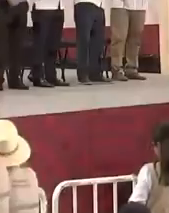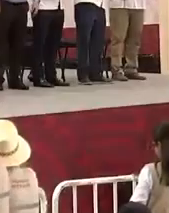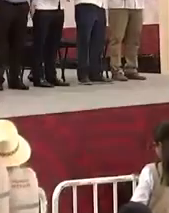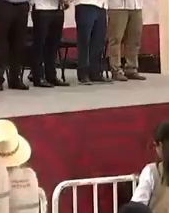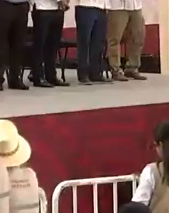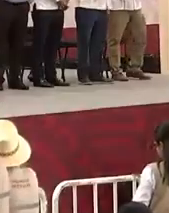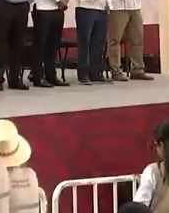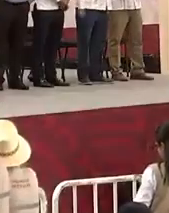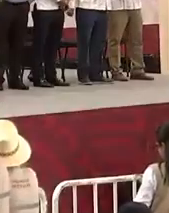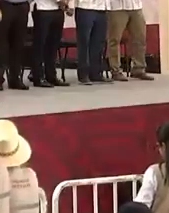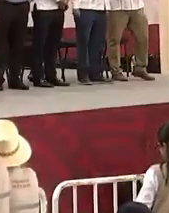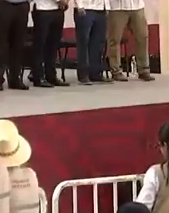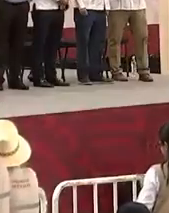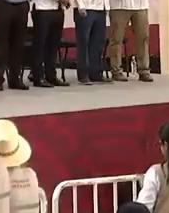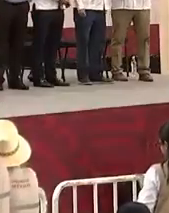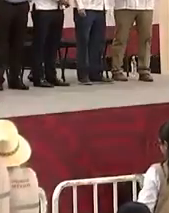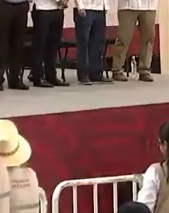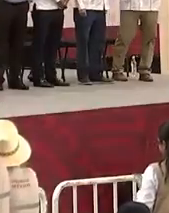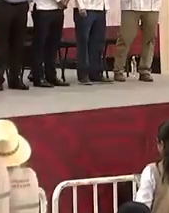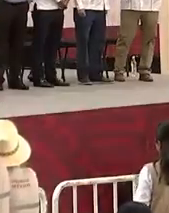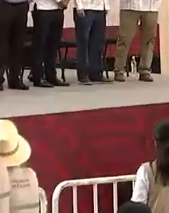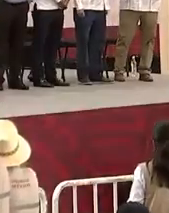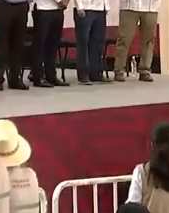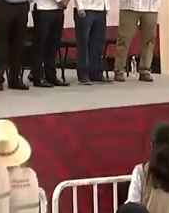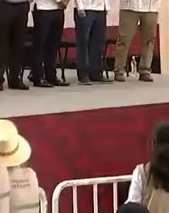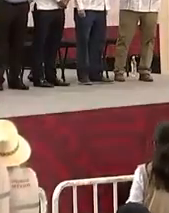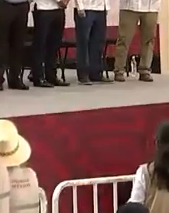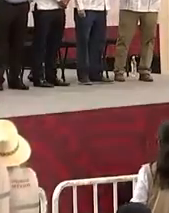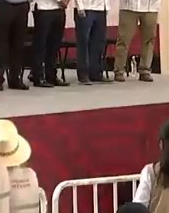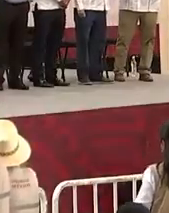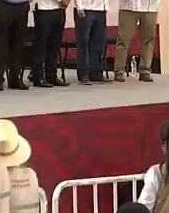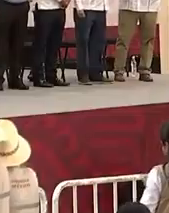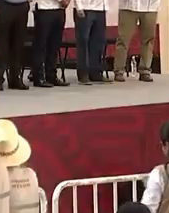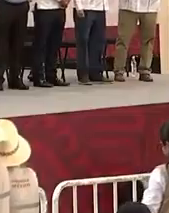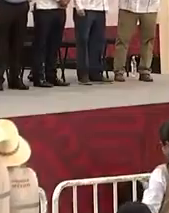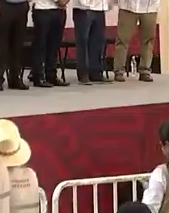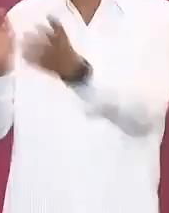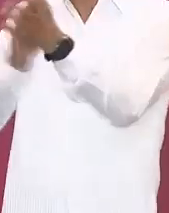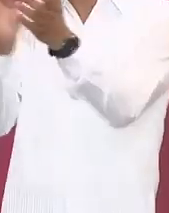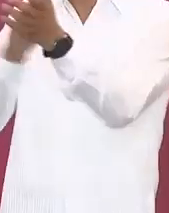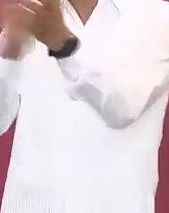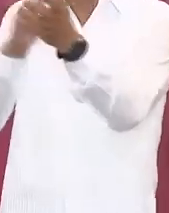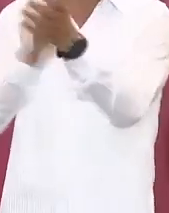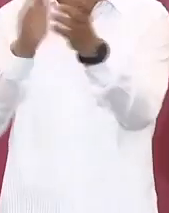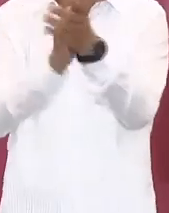El Comisionado Nacional de Acuacultura y Pesca, Octavio Almada Palafox.